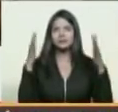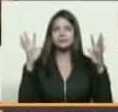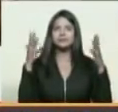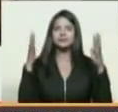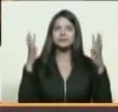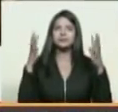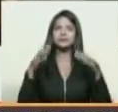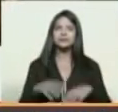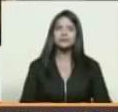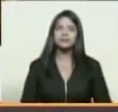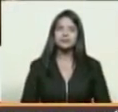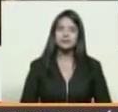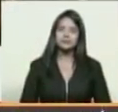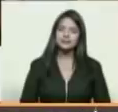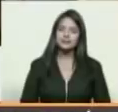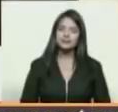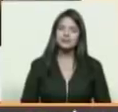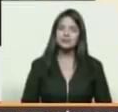Quiero